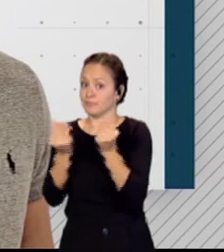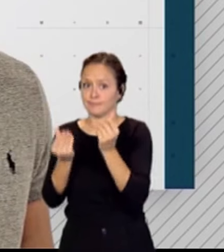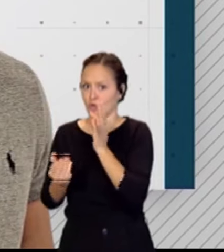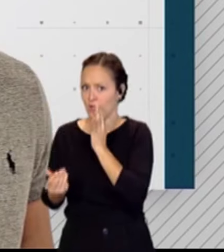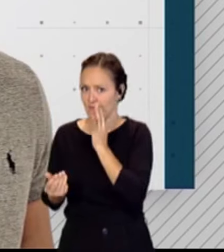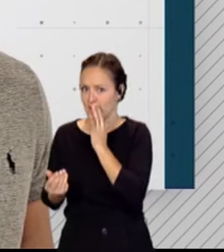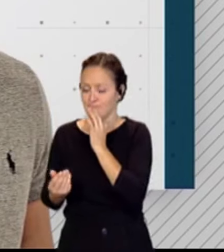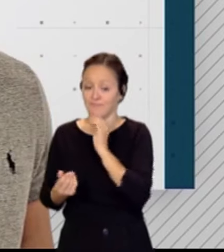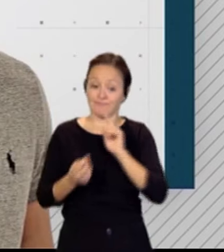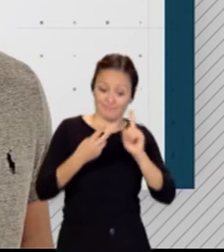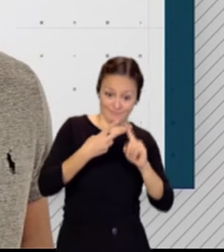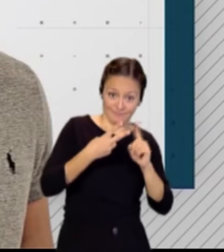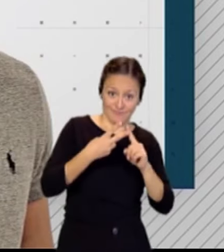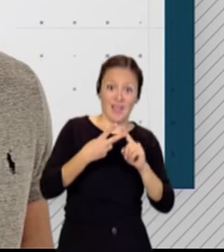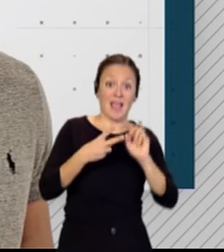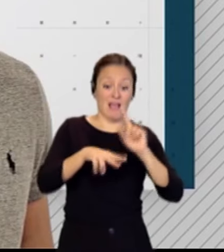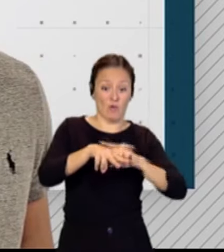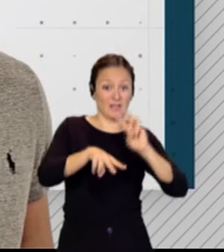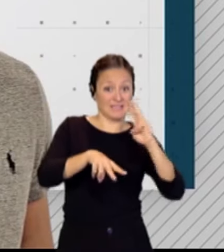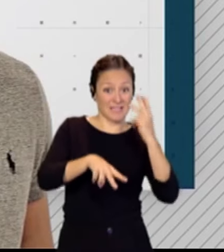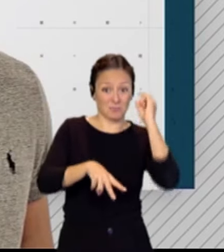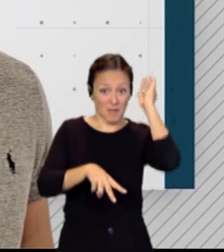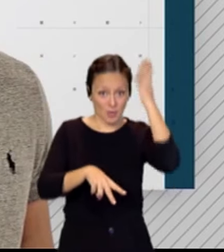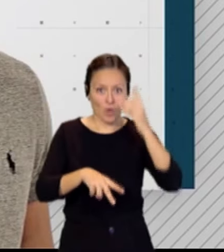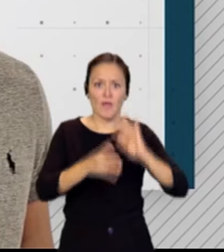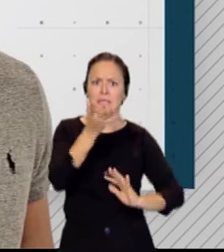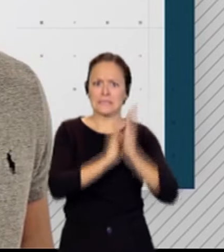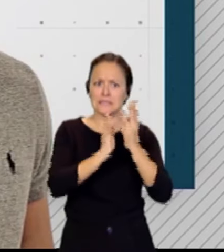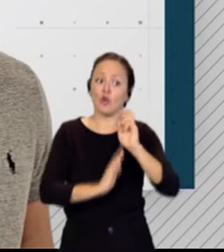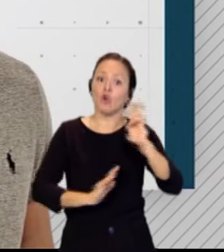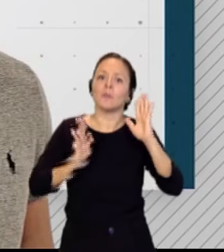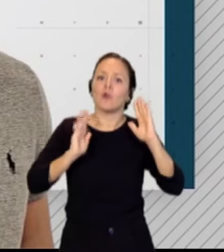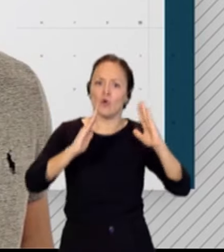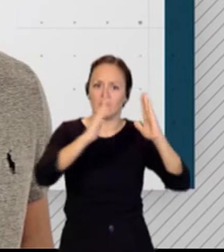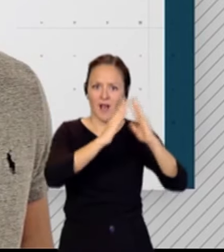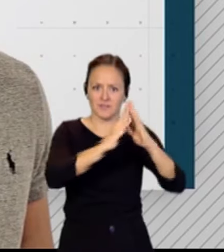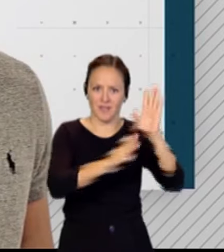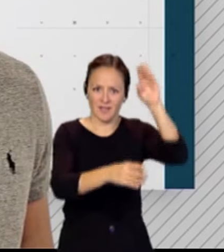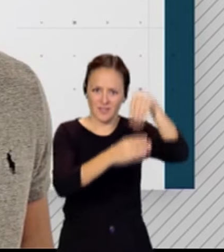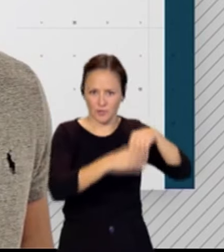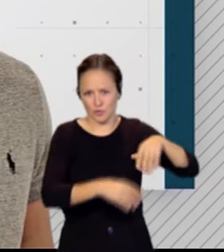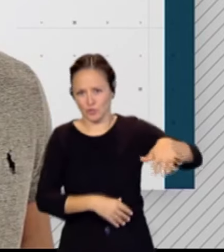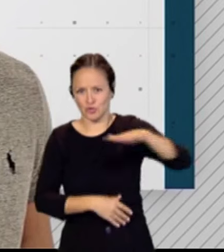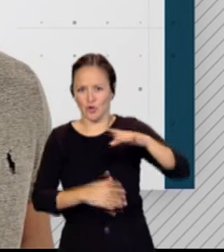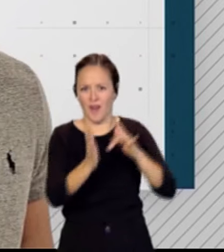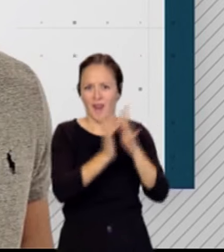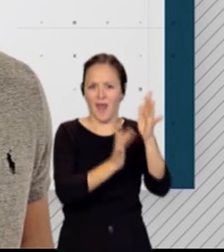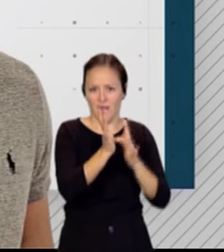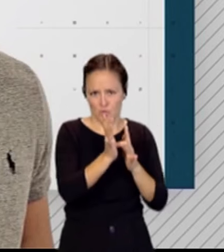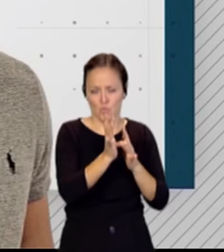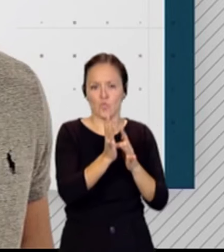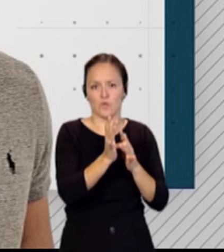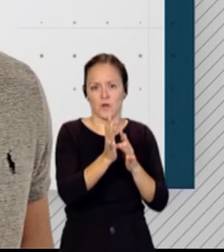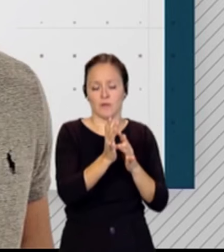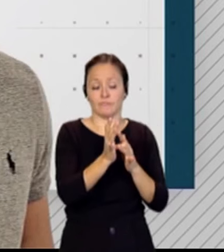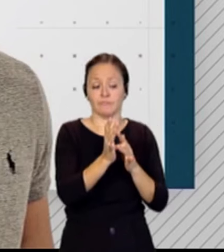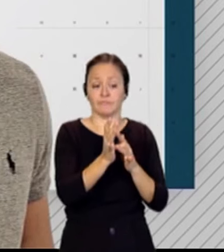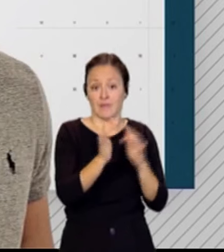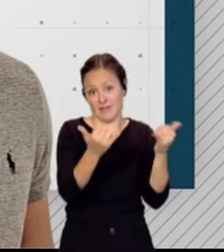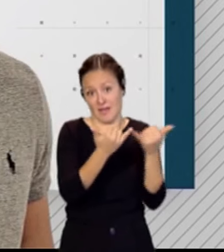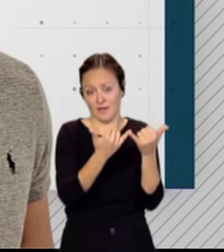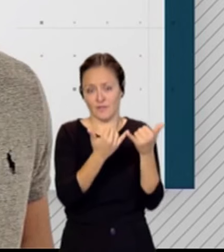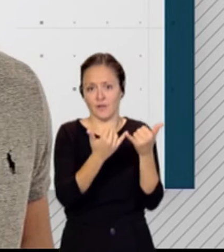madrugada se declaraba otro incendio en este caso en una vivienda en el municipio tier seño de la laguna en el que resultaron heridas de carácter